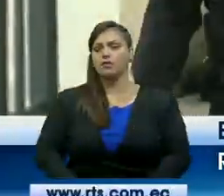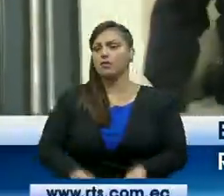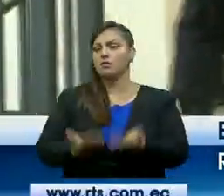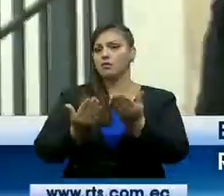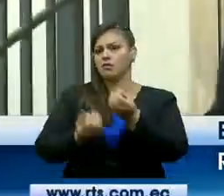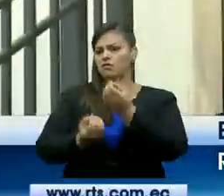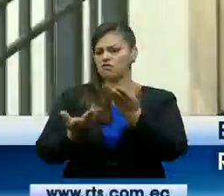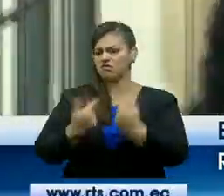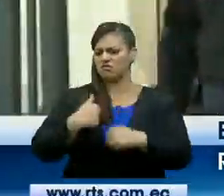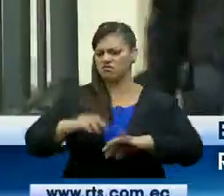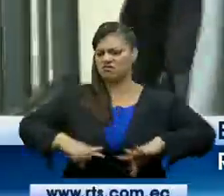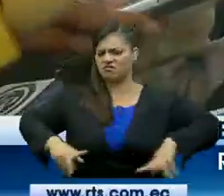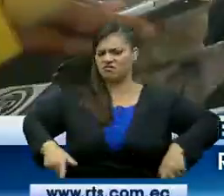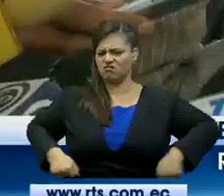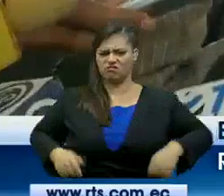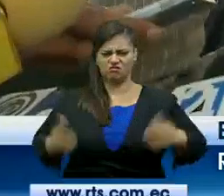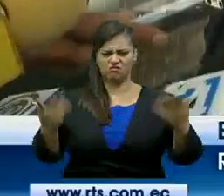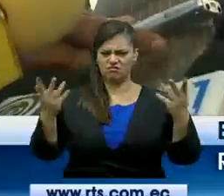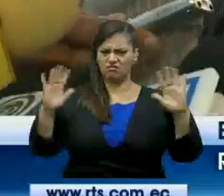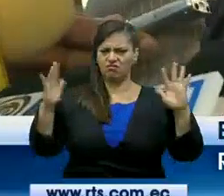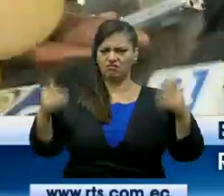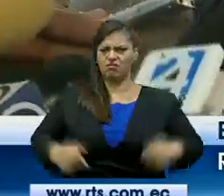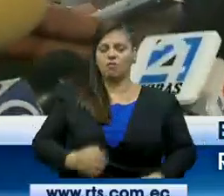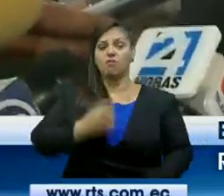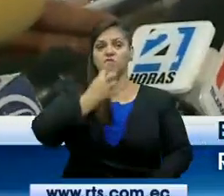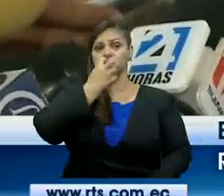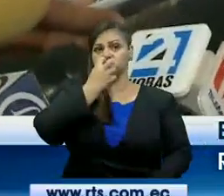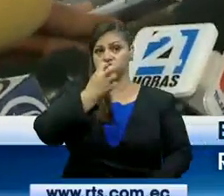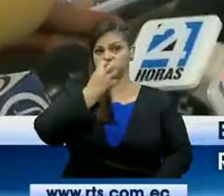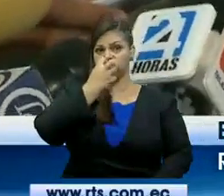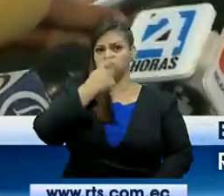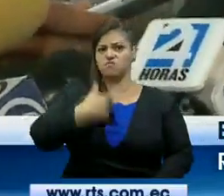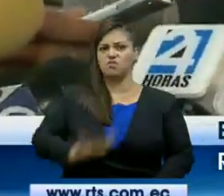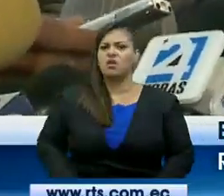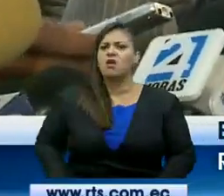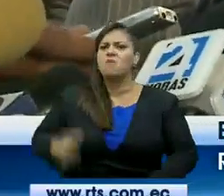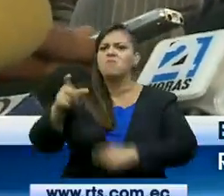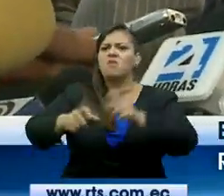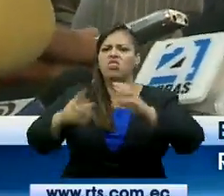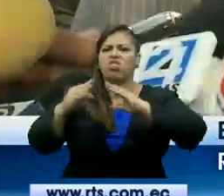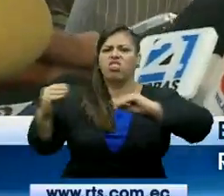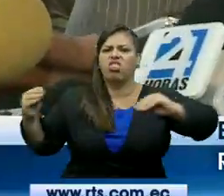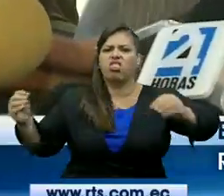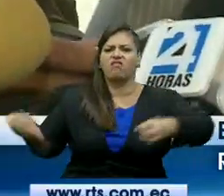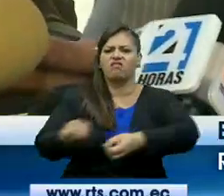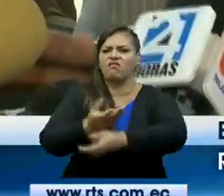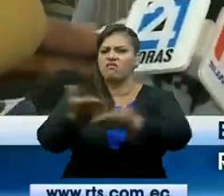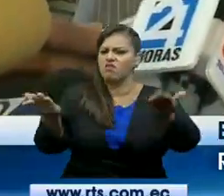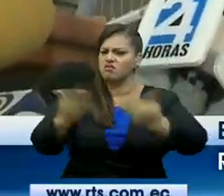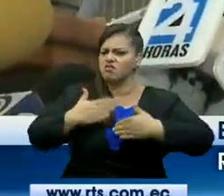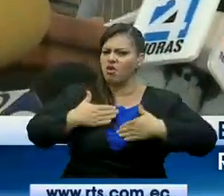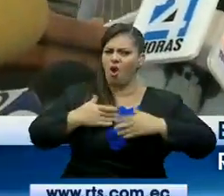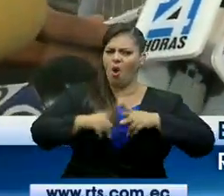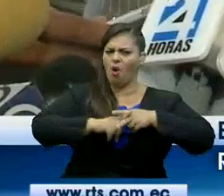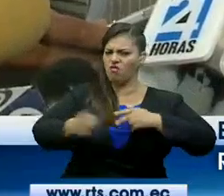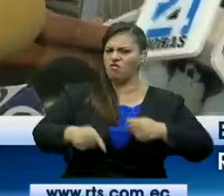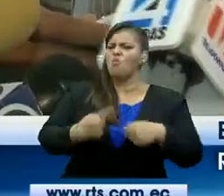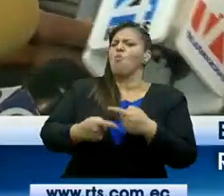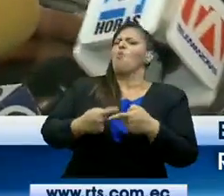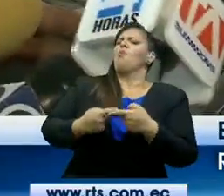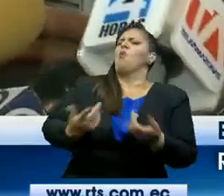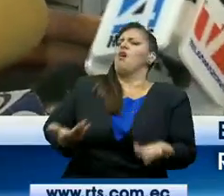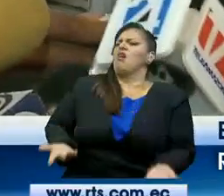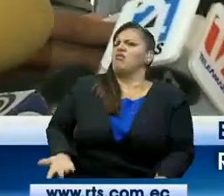han denunciado. Chiriboga estaba molesto ante la información que se había difundido en torno a que él quería salir del país.